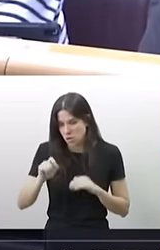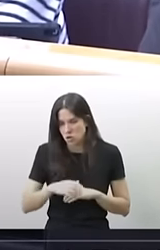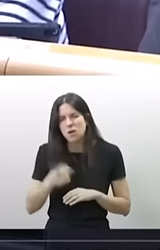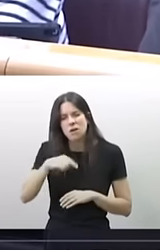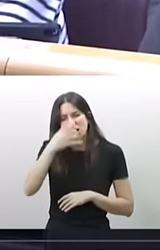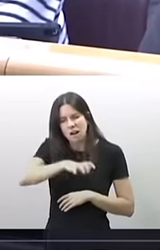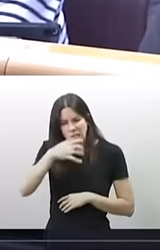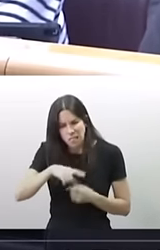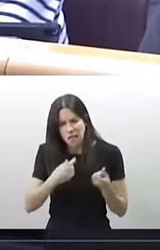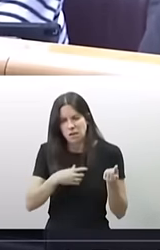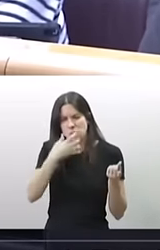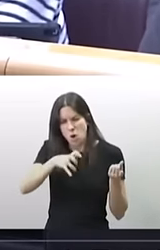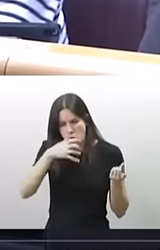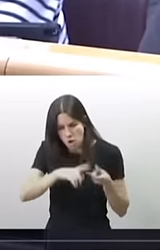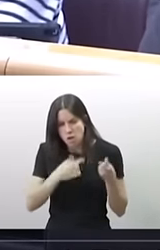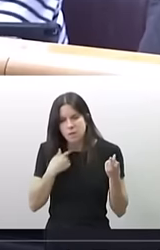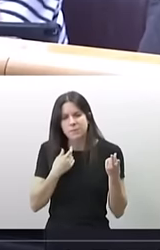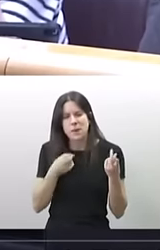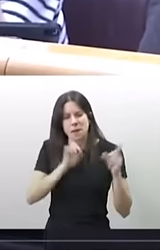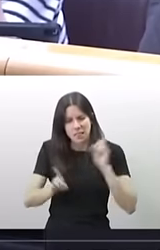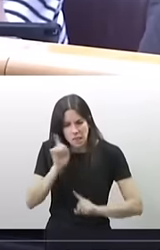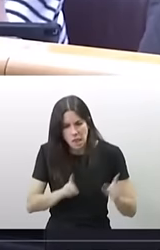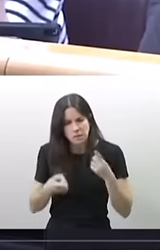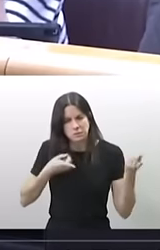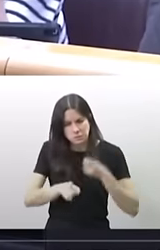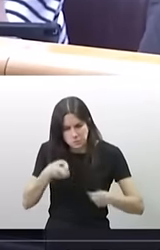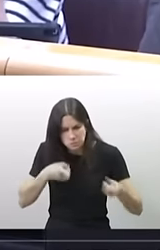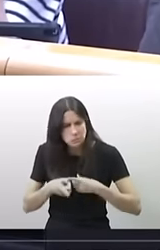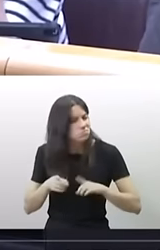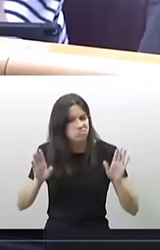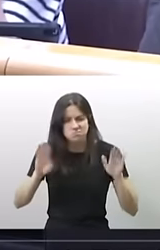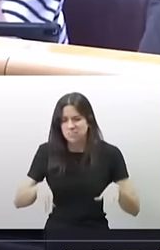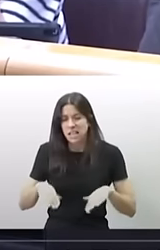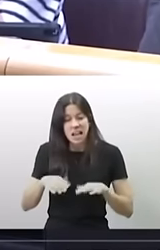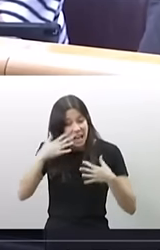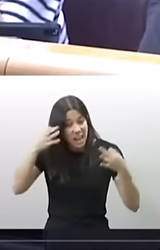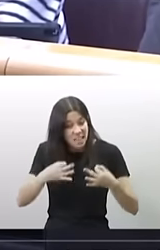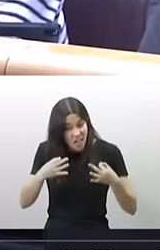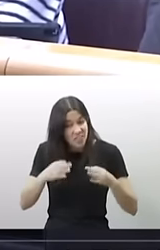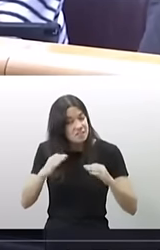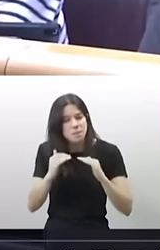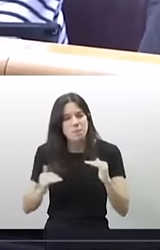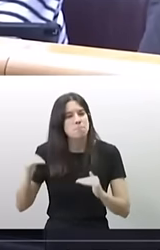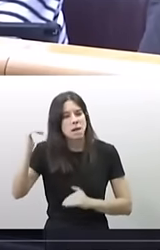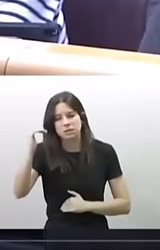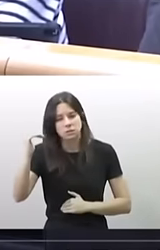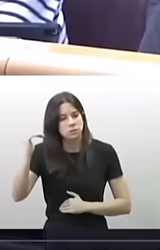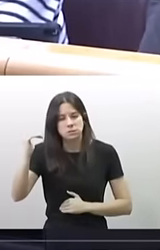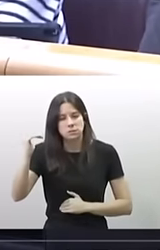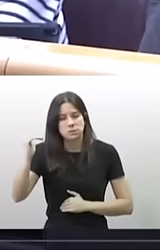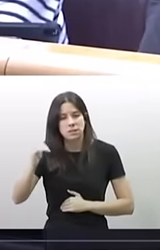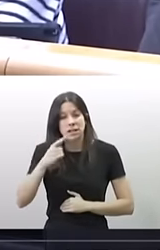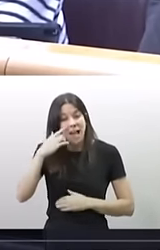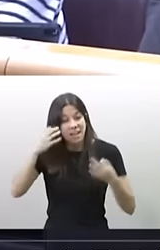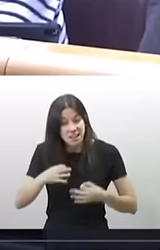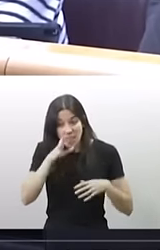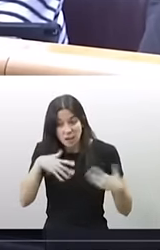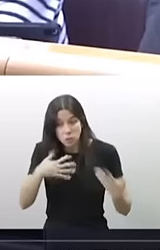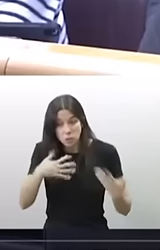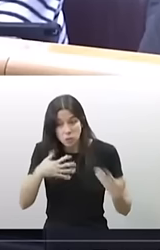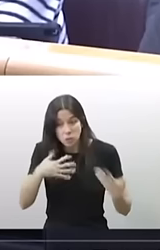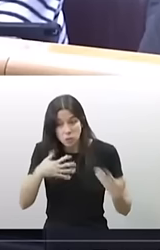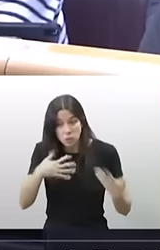por mucho fango que expulsen, la realidad siempre será superior. Y la realidad de hoy, de la España de hoy, es que afortunadamente nuestro